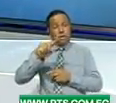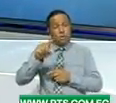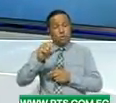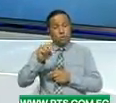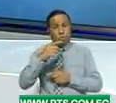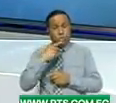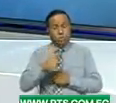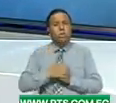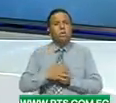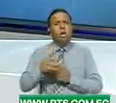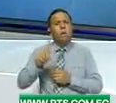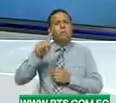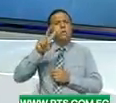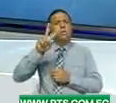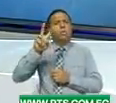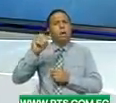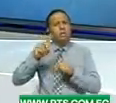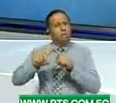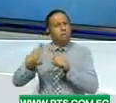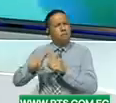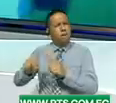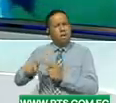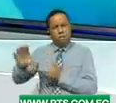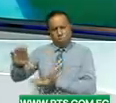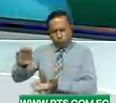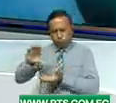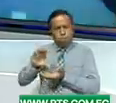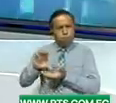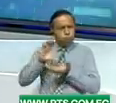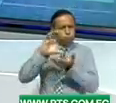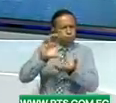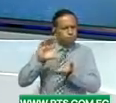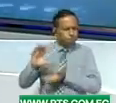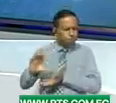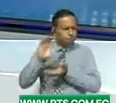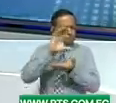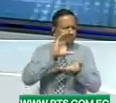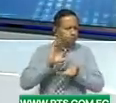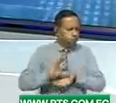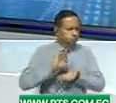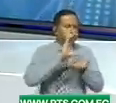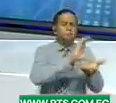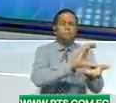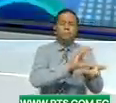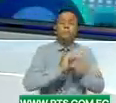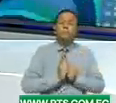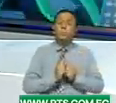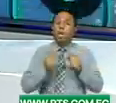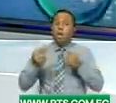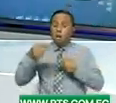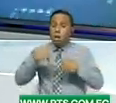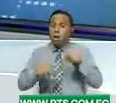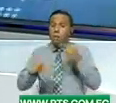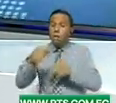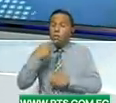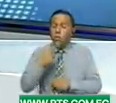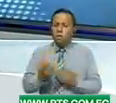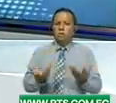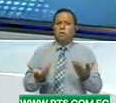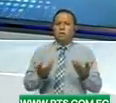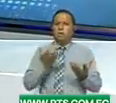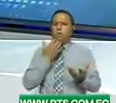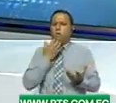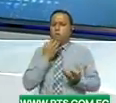ítems de fármacos y trabajan en el enlace de las historias clínicas. Los laboratorios plantean la creación de un fideicomiso